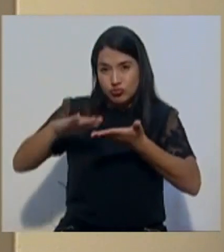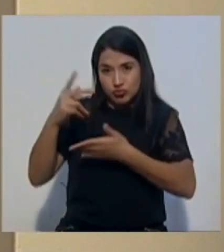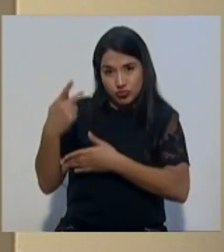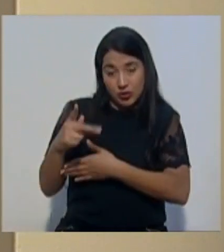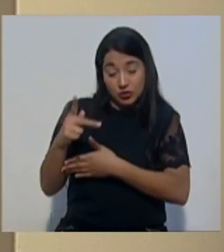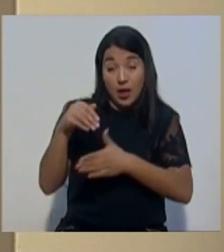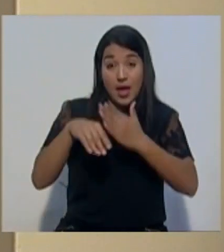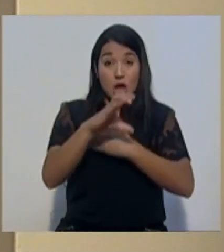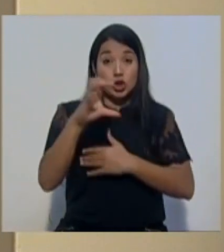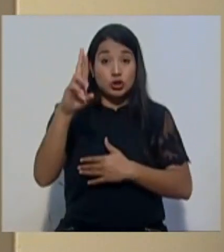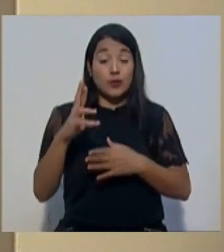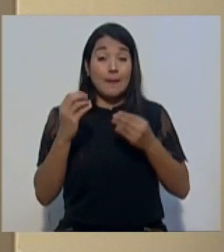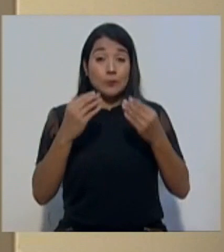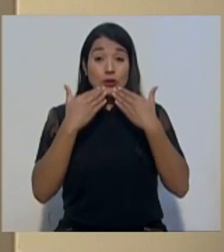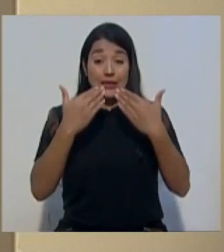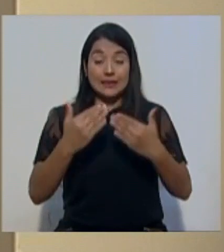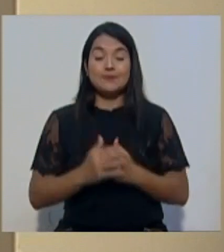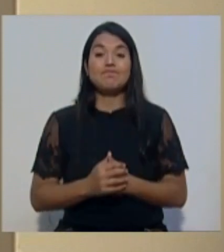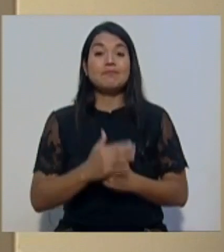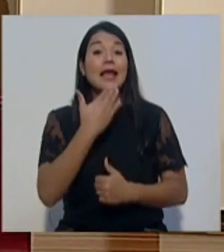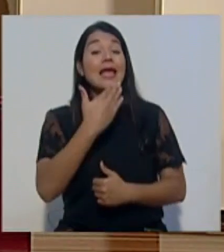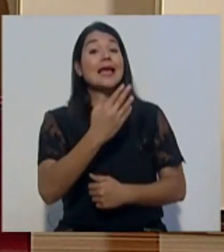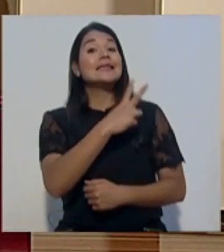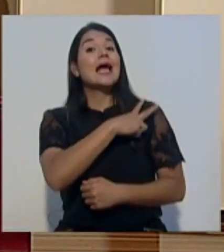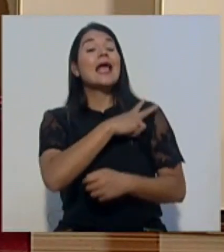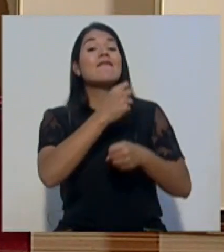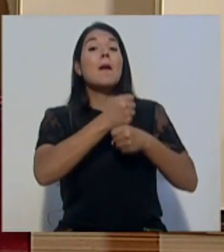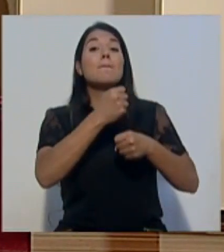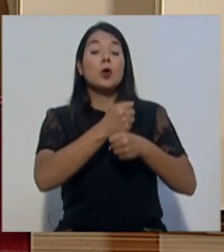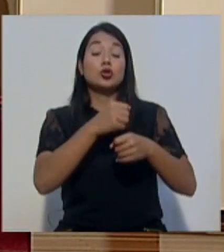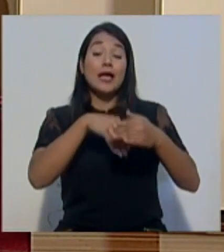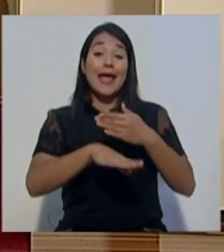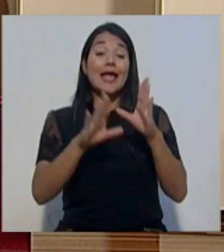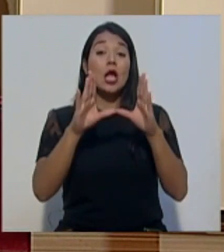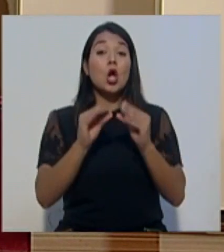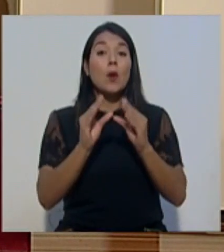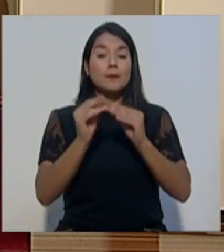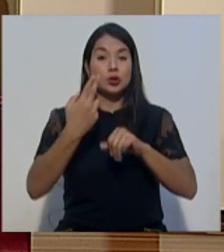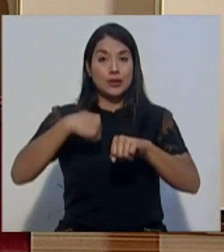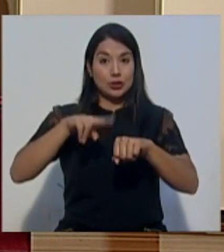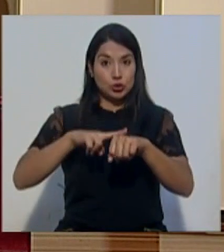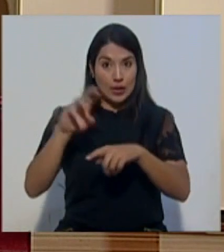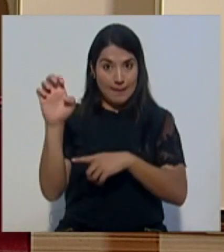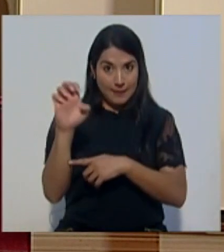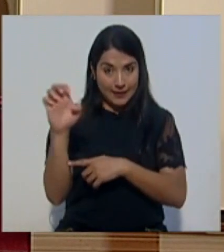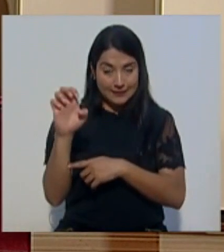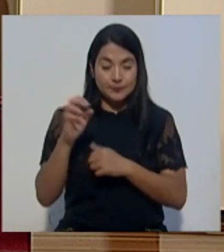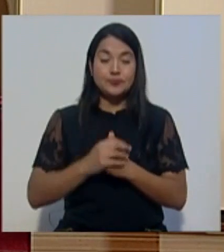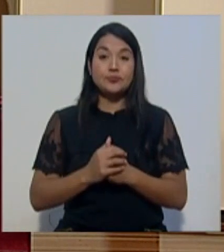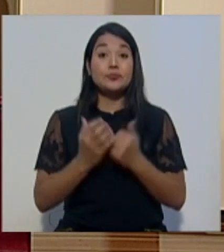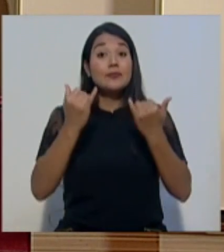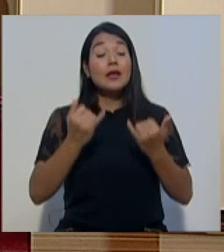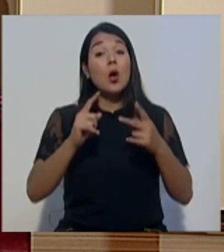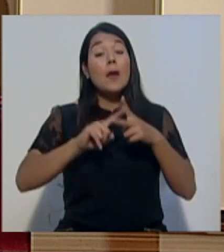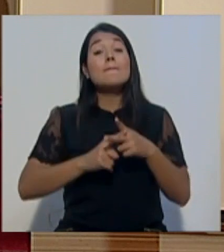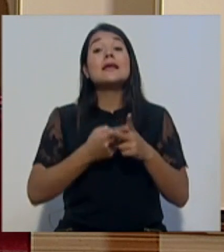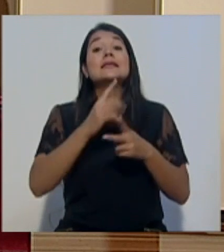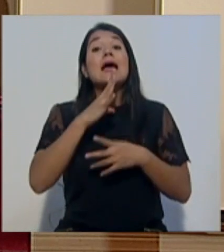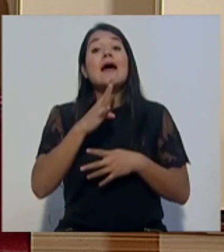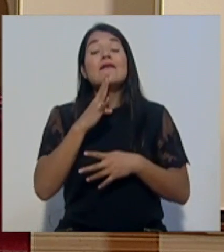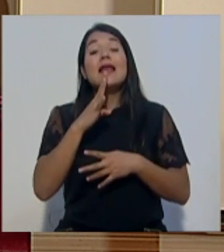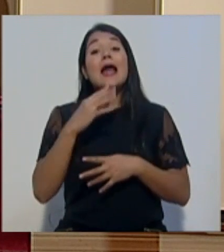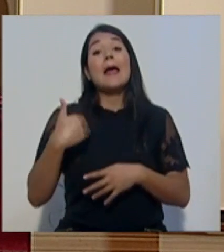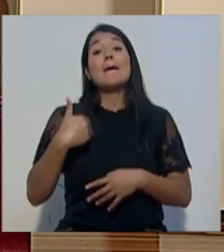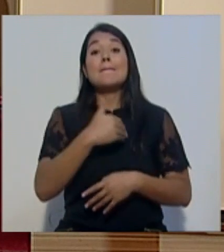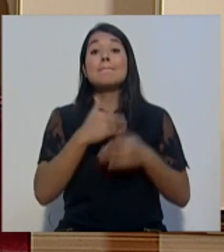nivel nacional. Muchas gracias. Muchas gracias al jefe de operaciones de la Comisión Nacional de Emergencias. Escucharemos a la